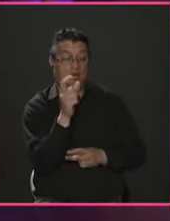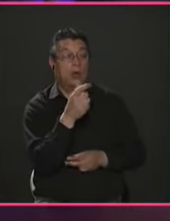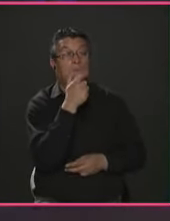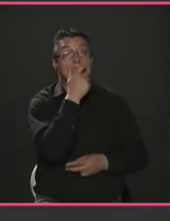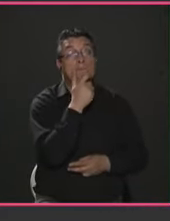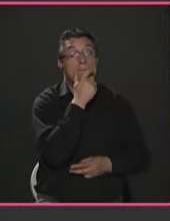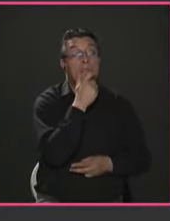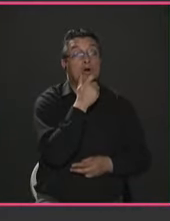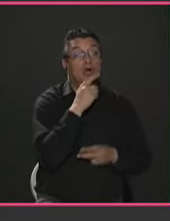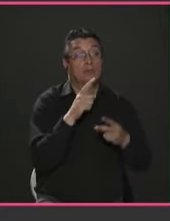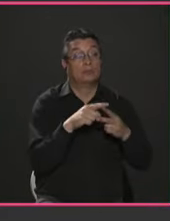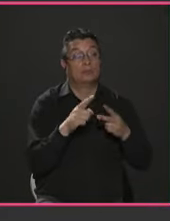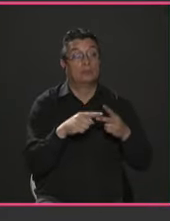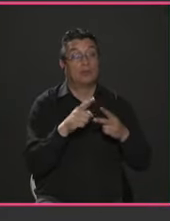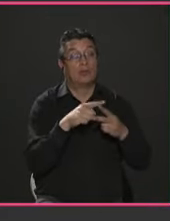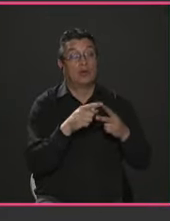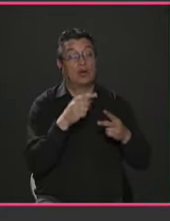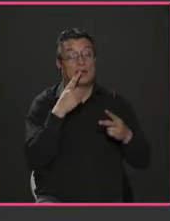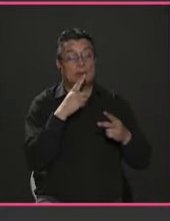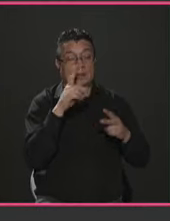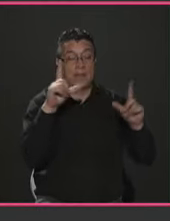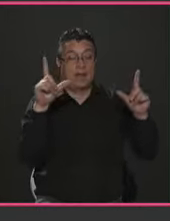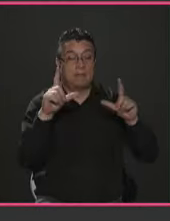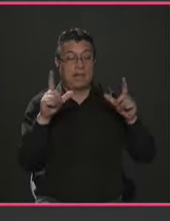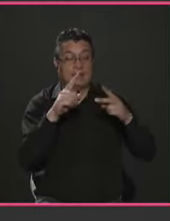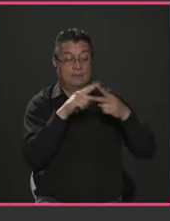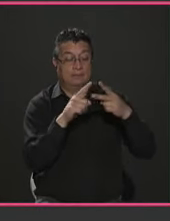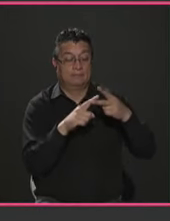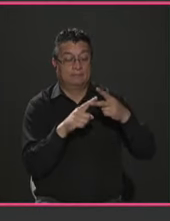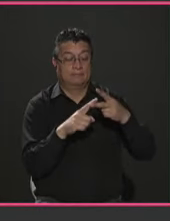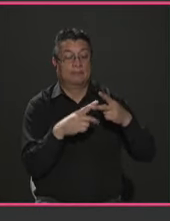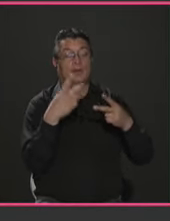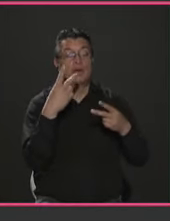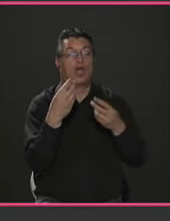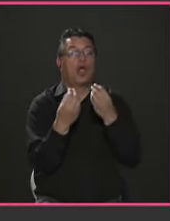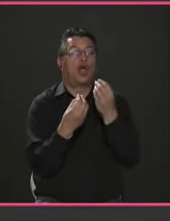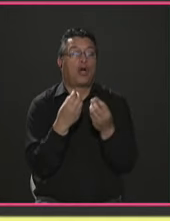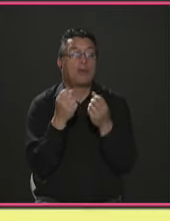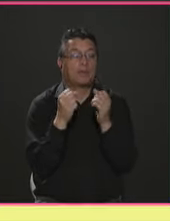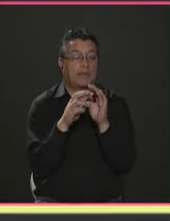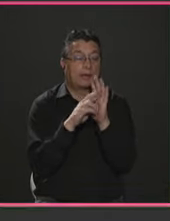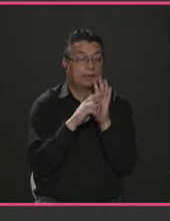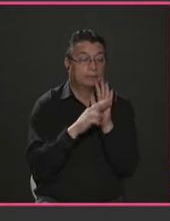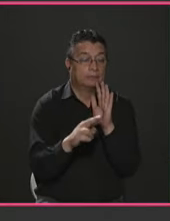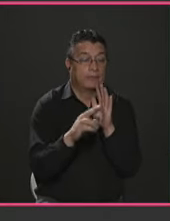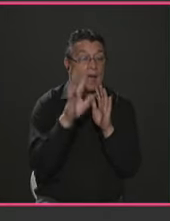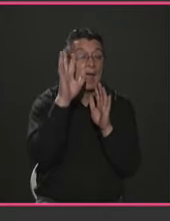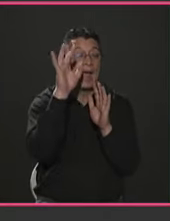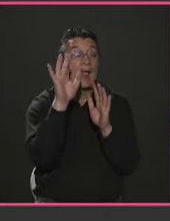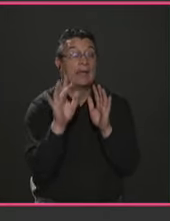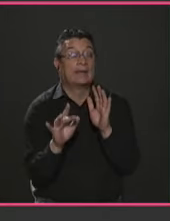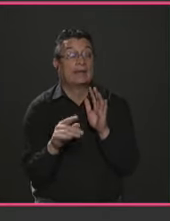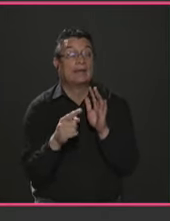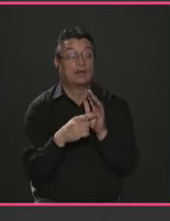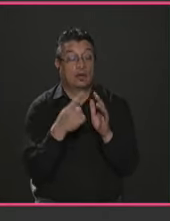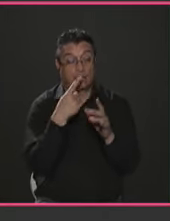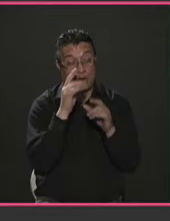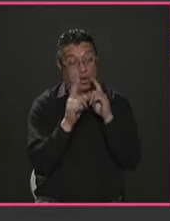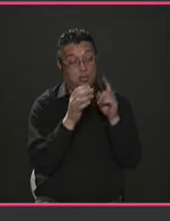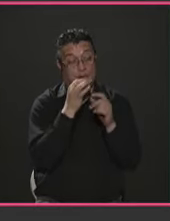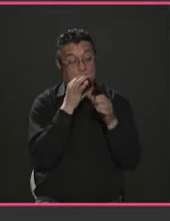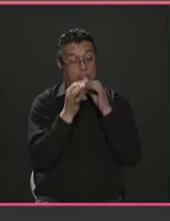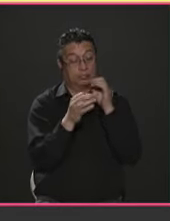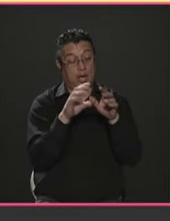mono la que estaba en la frase cierto imagen ya cómo las podríamos Representar en términos de características yo aquí lancé alguna